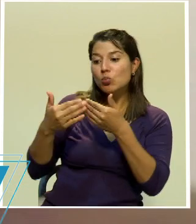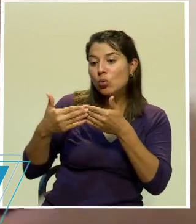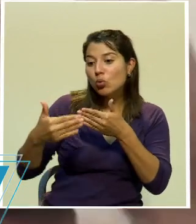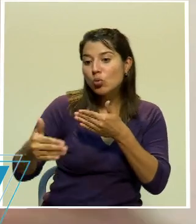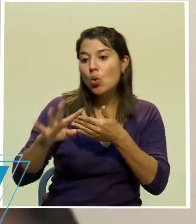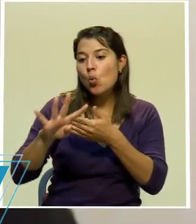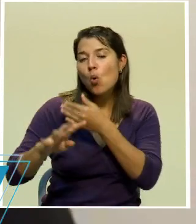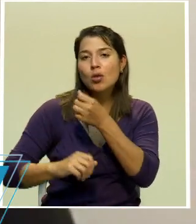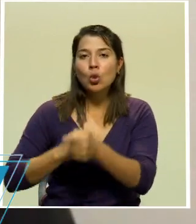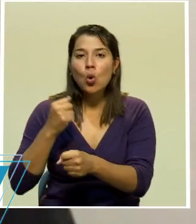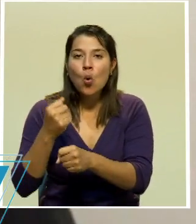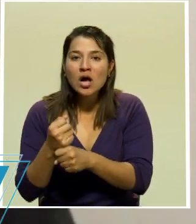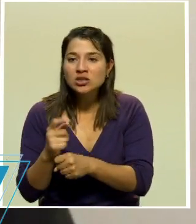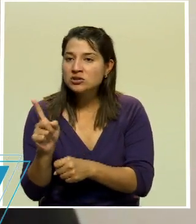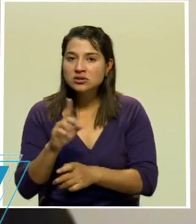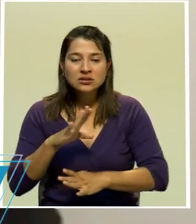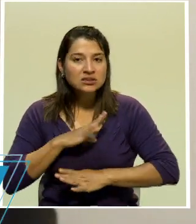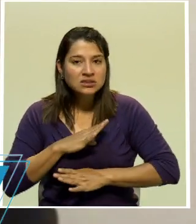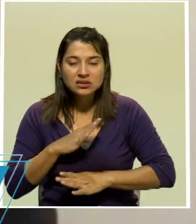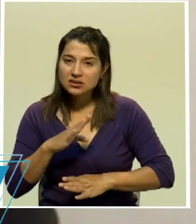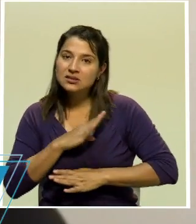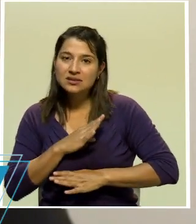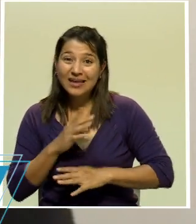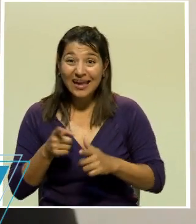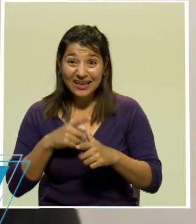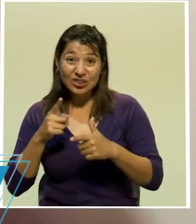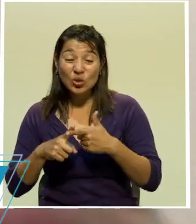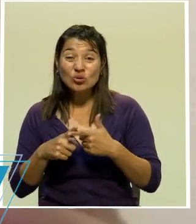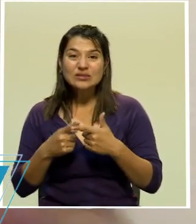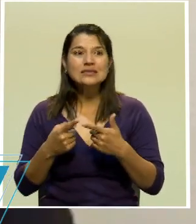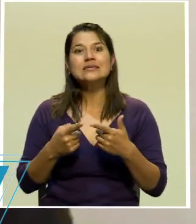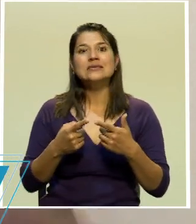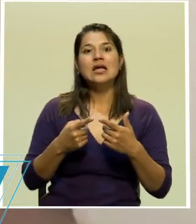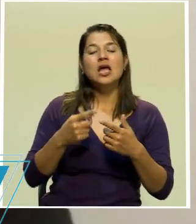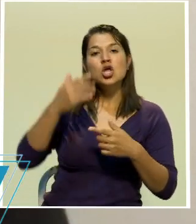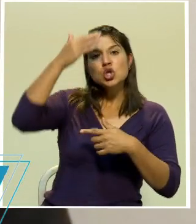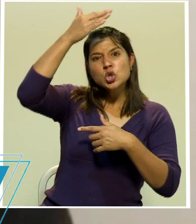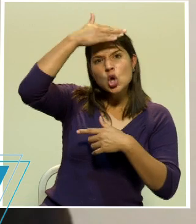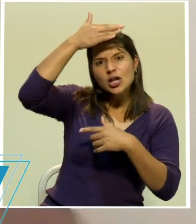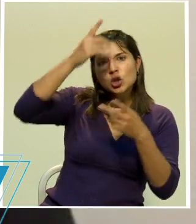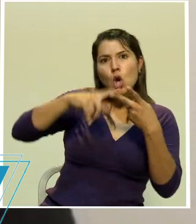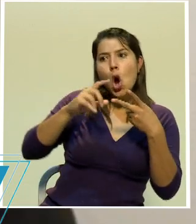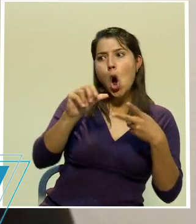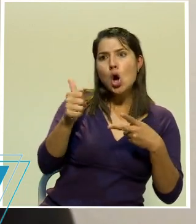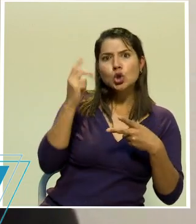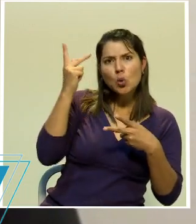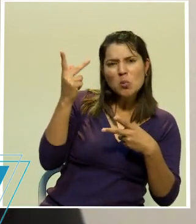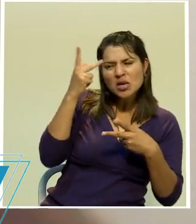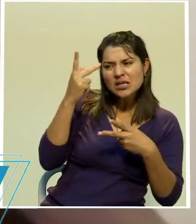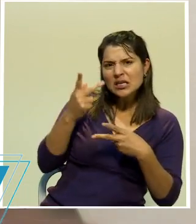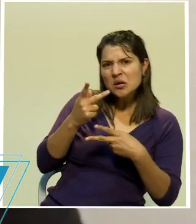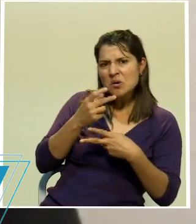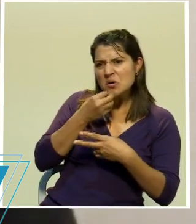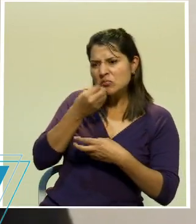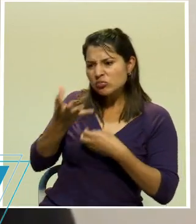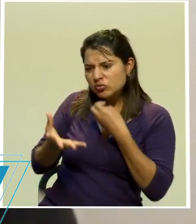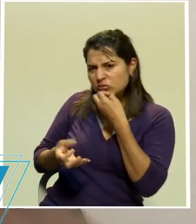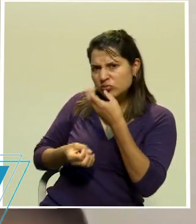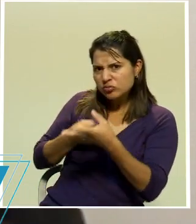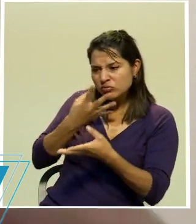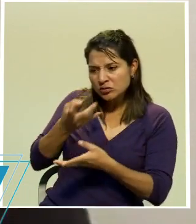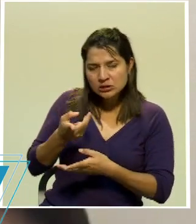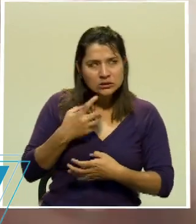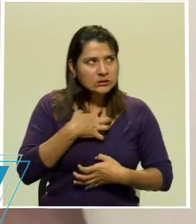decirlo así, carbón principalmente de Donald Trump y de algunos grupos políticos diciendo que las cosas en el país están cayéndose y